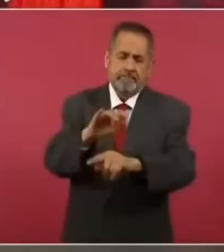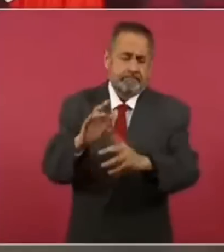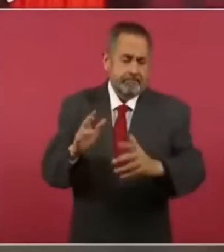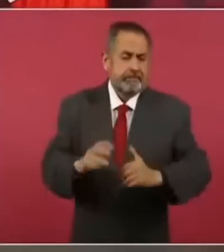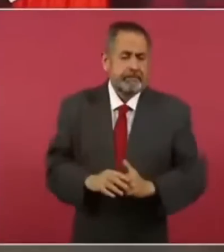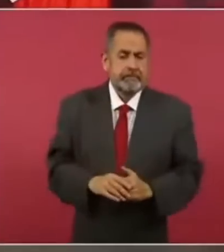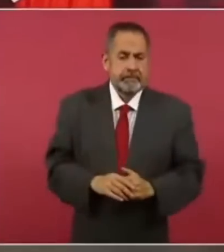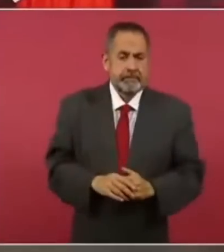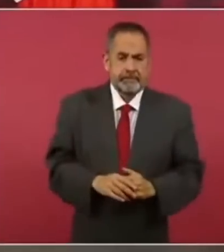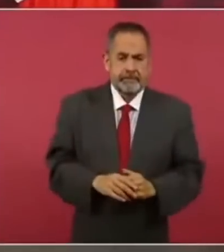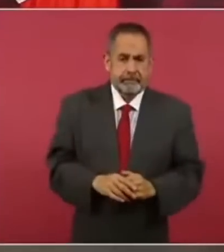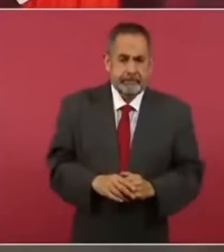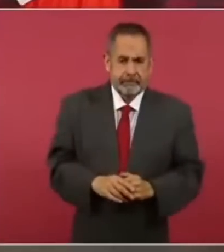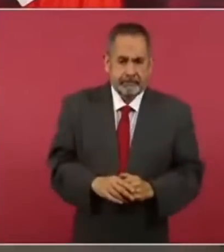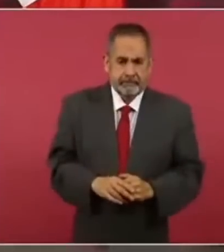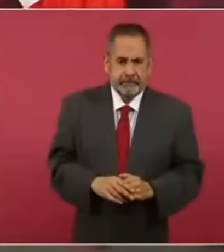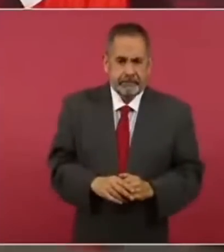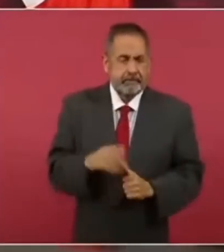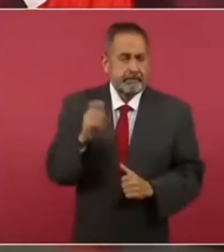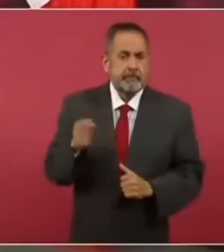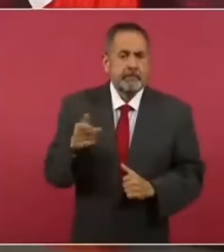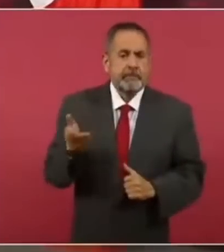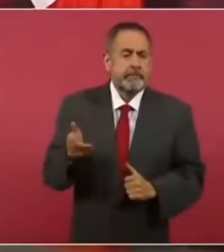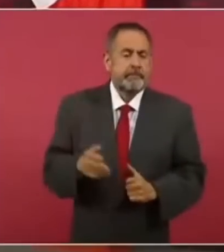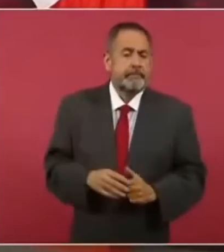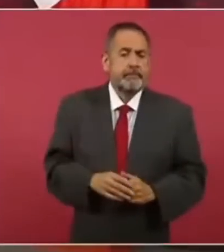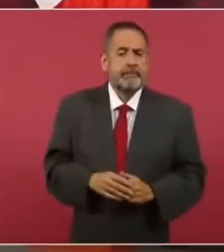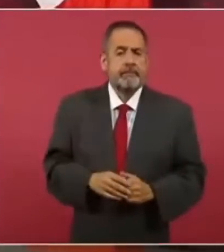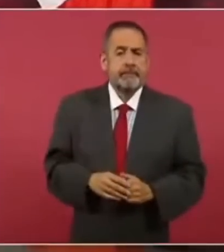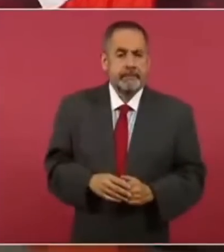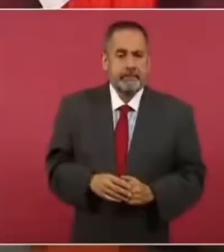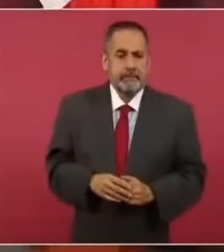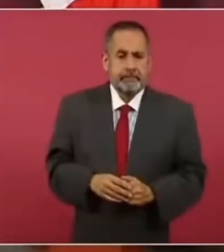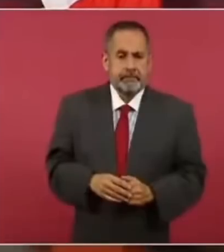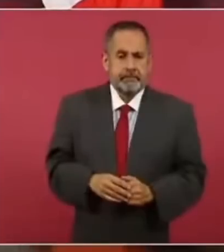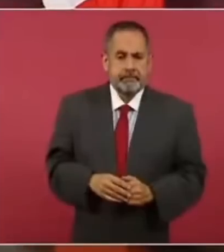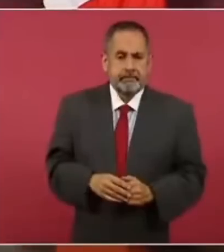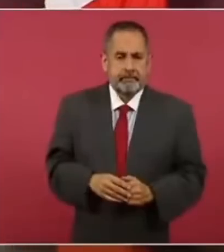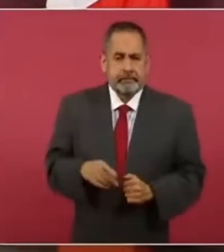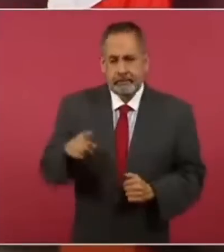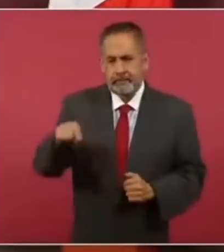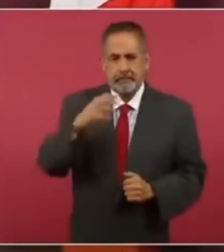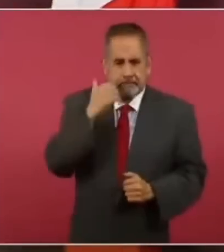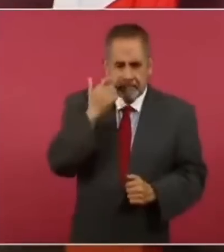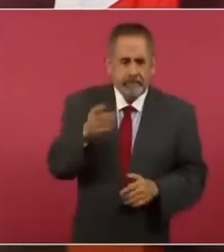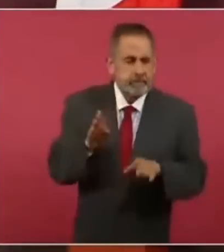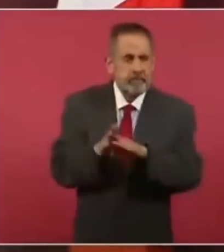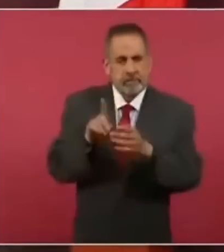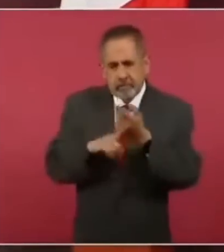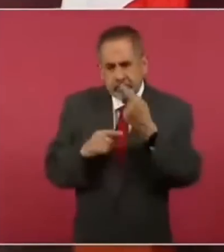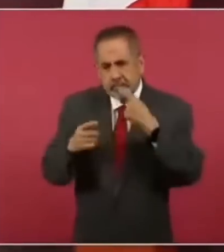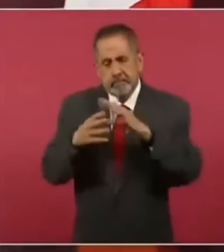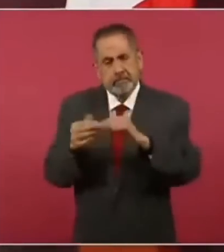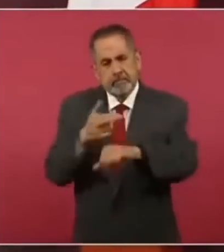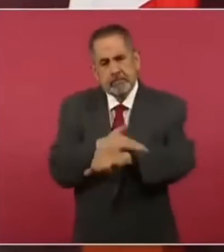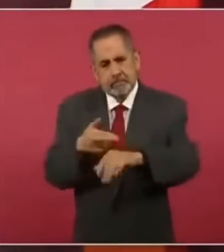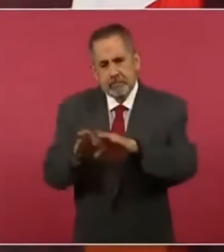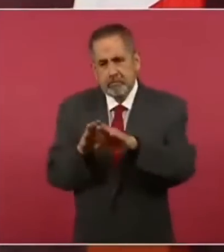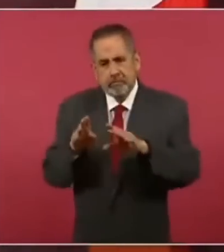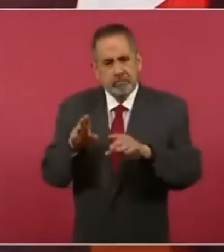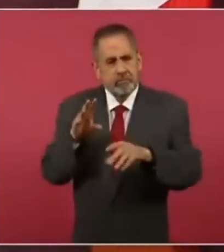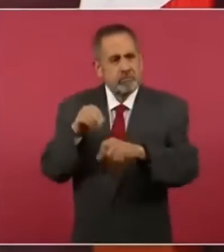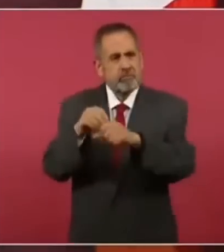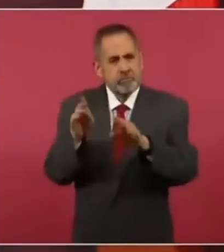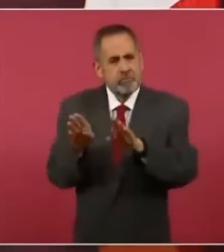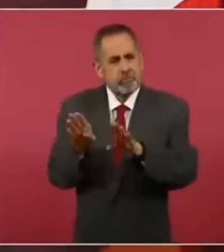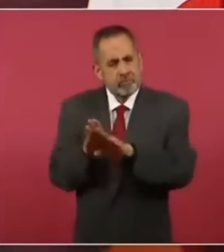Es que lo que se pretendía y se estaba llevando a